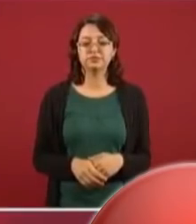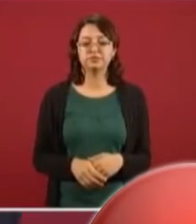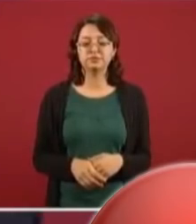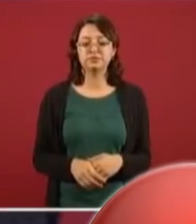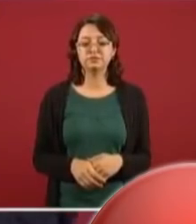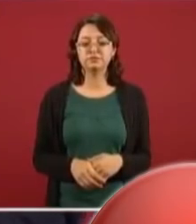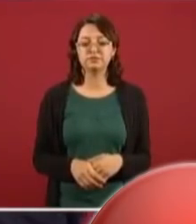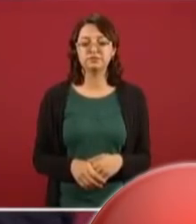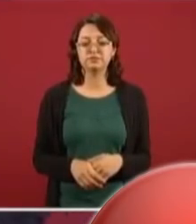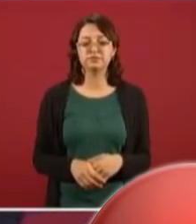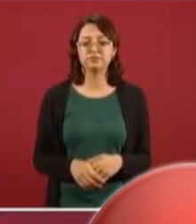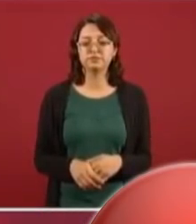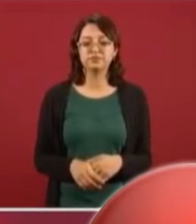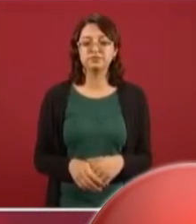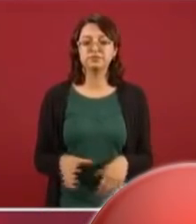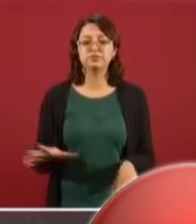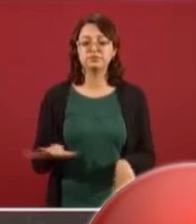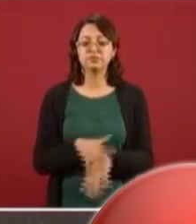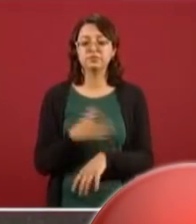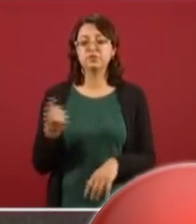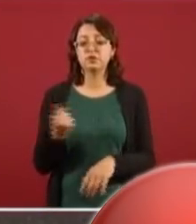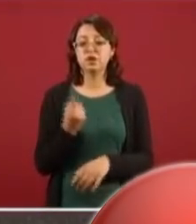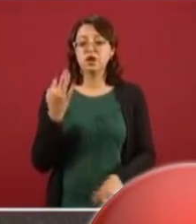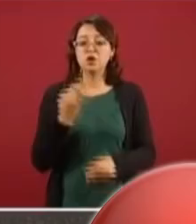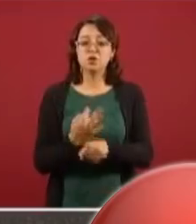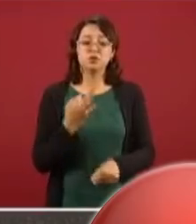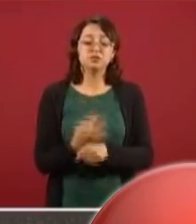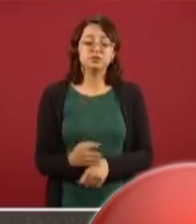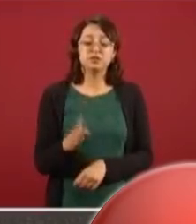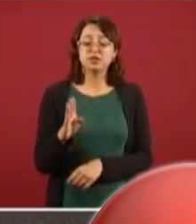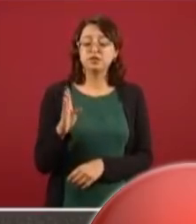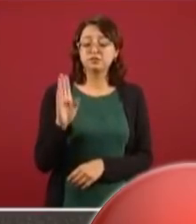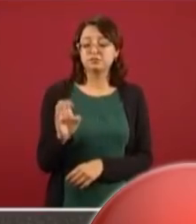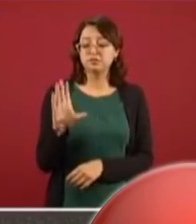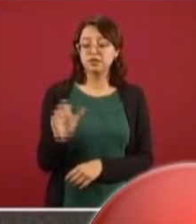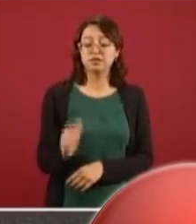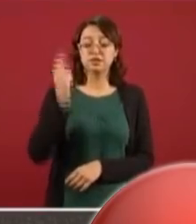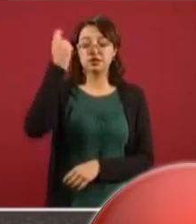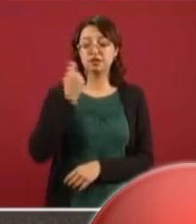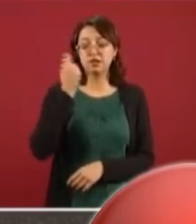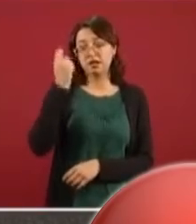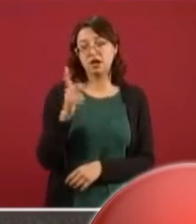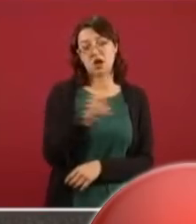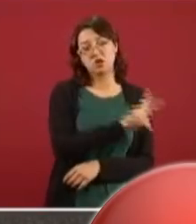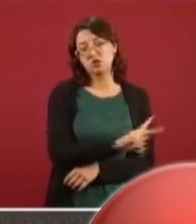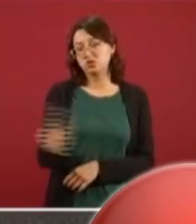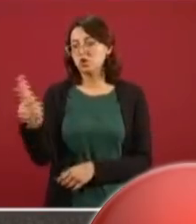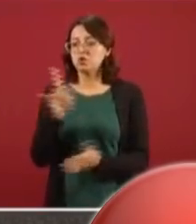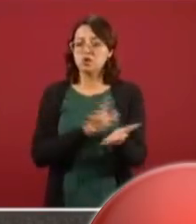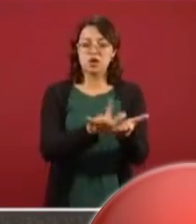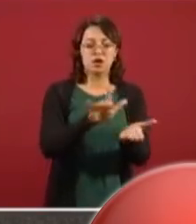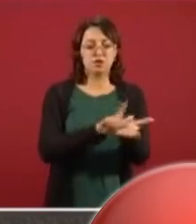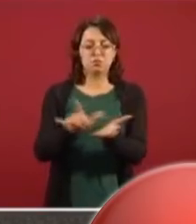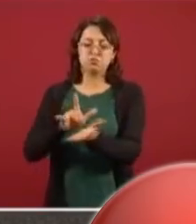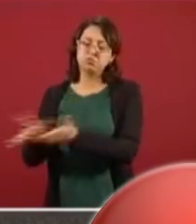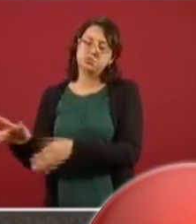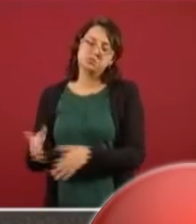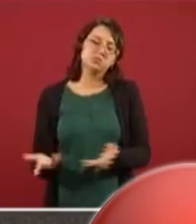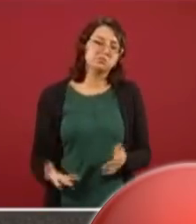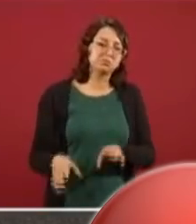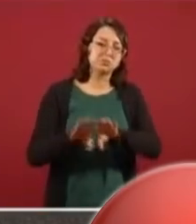así porque es un apoyo general y es de mucha ayuda, porque